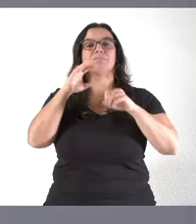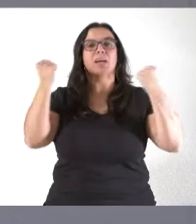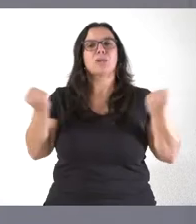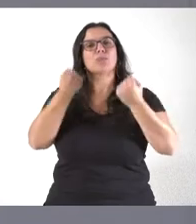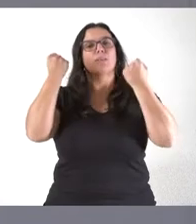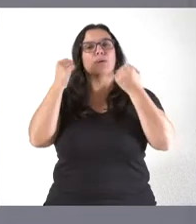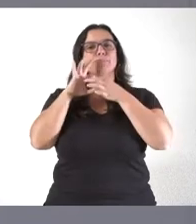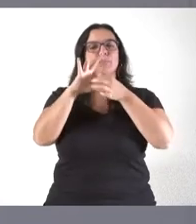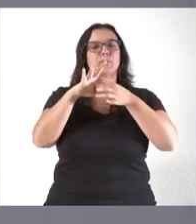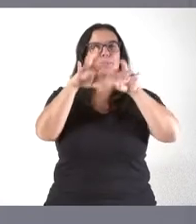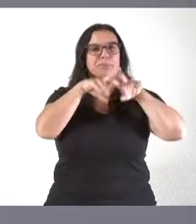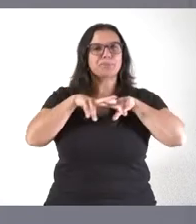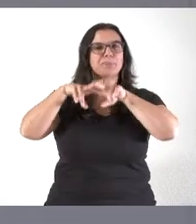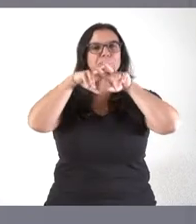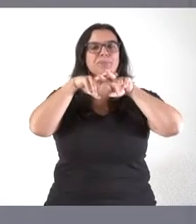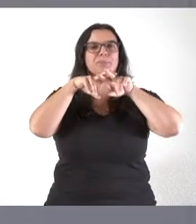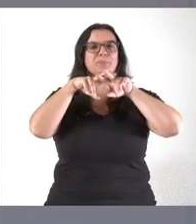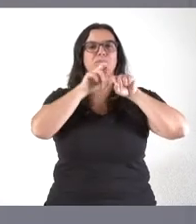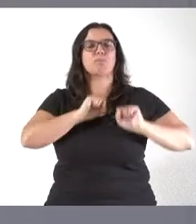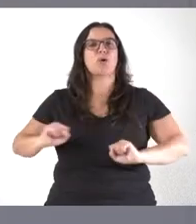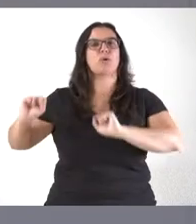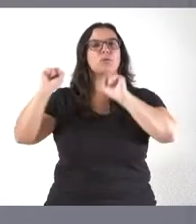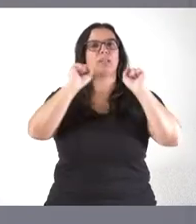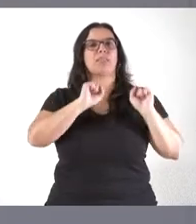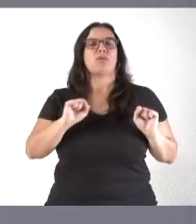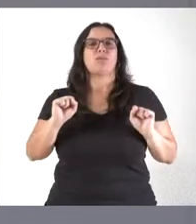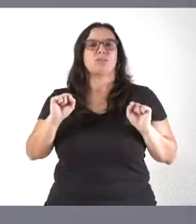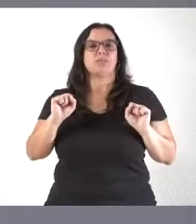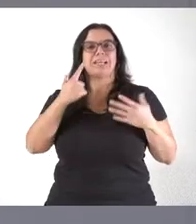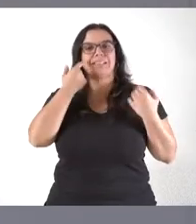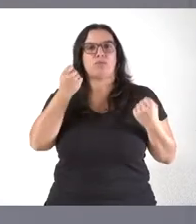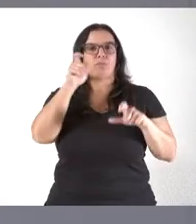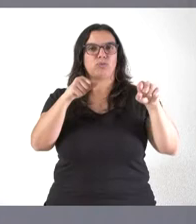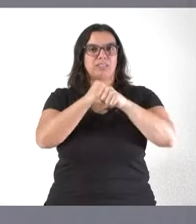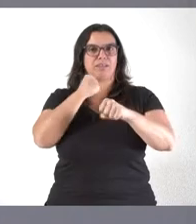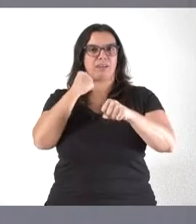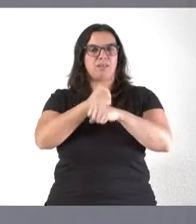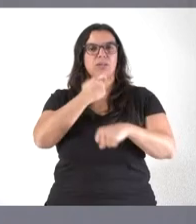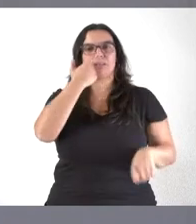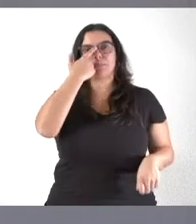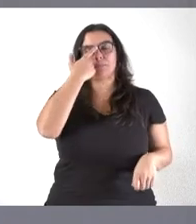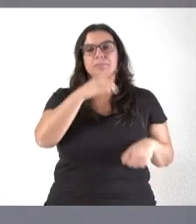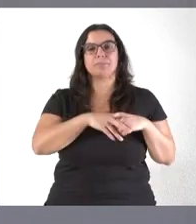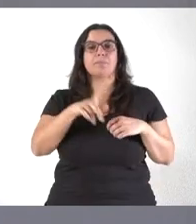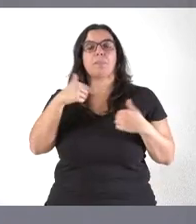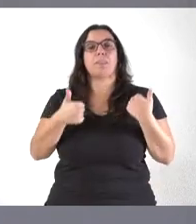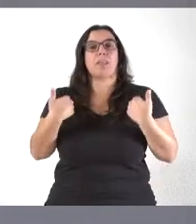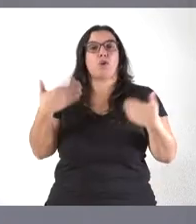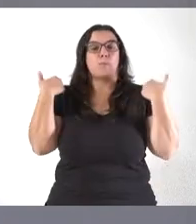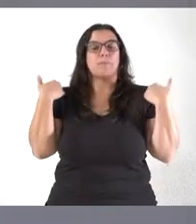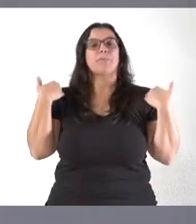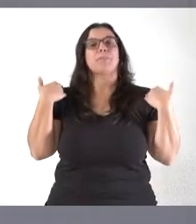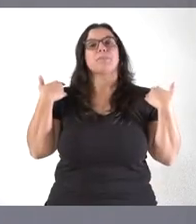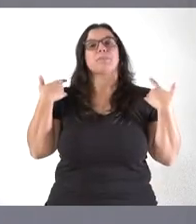a la protección de la salud de los trabajadores y que esta es una competencia que en el ámbito